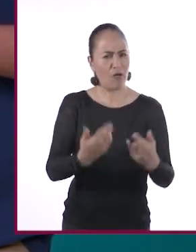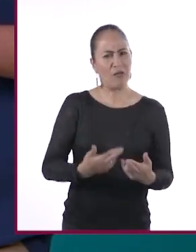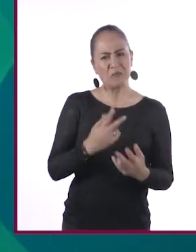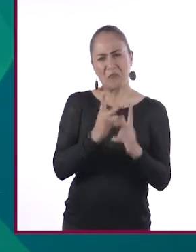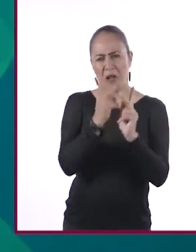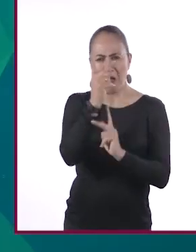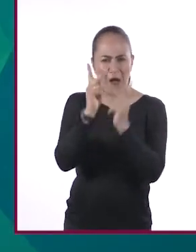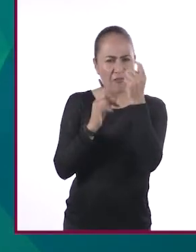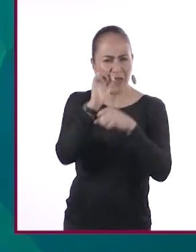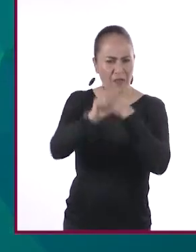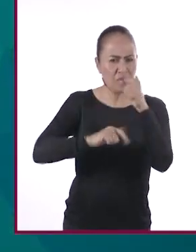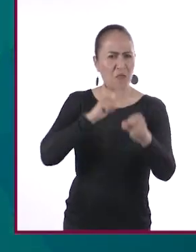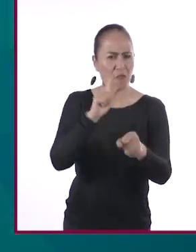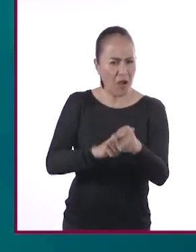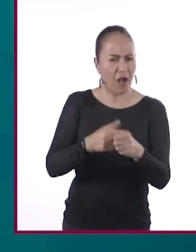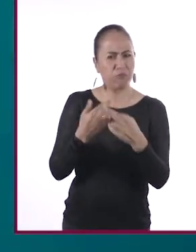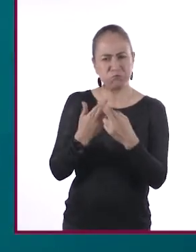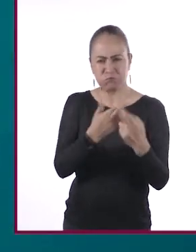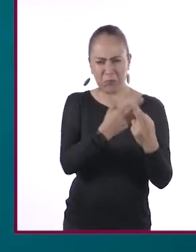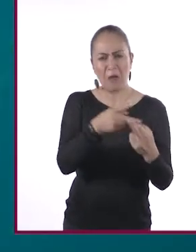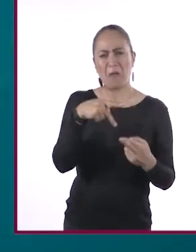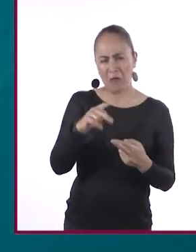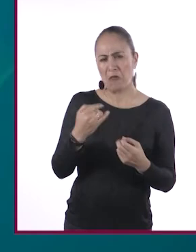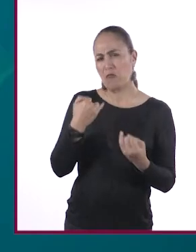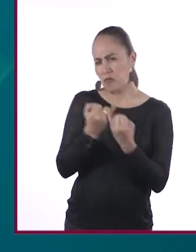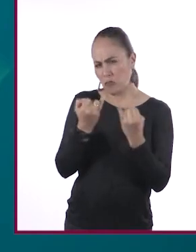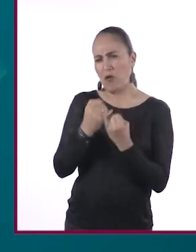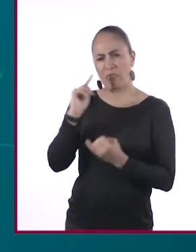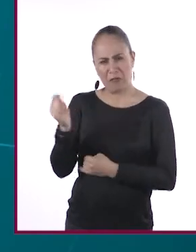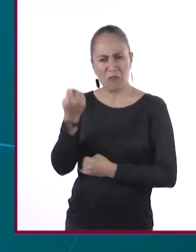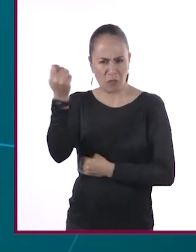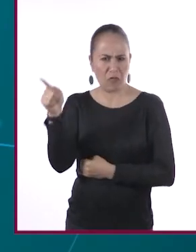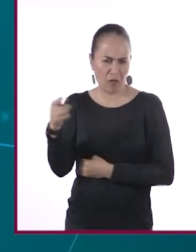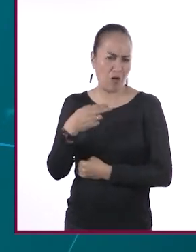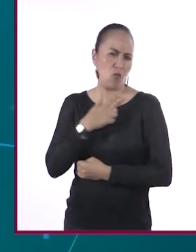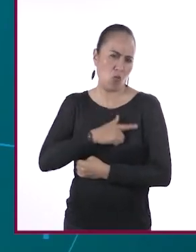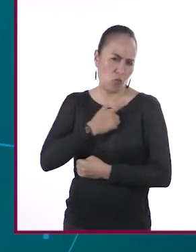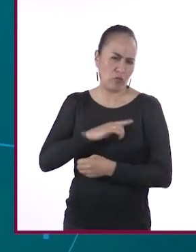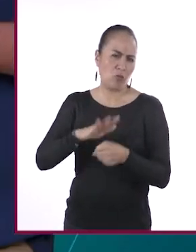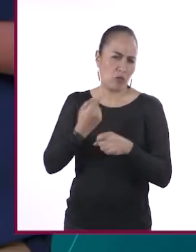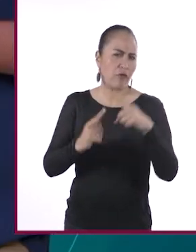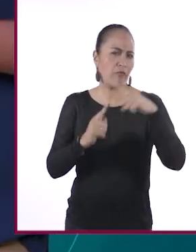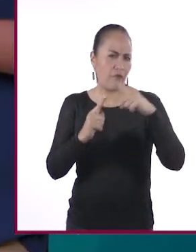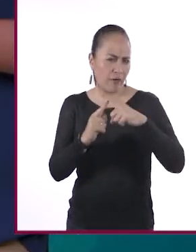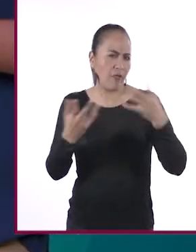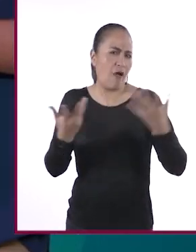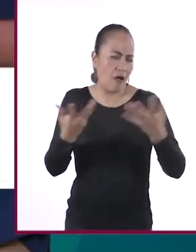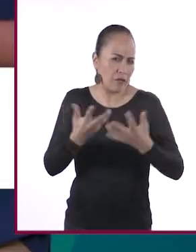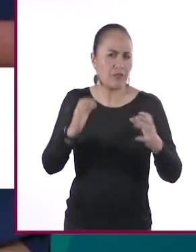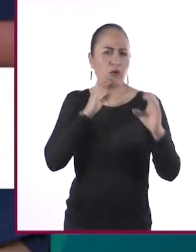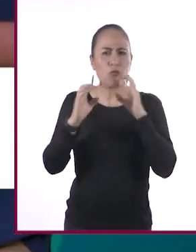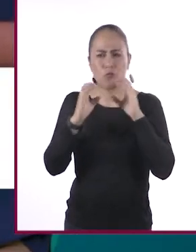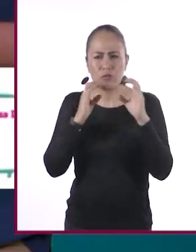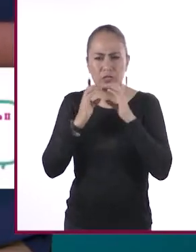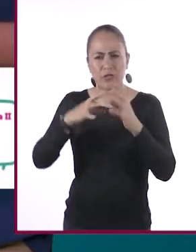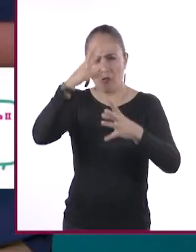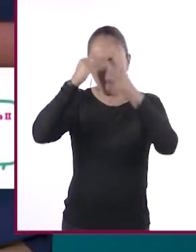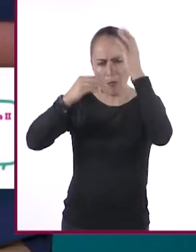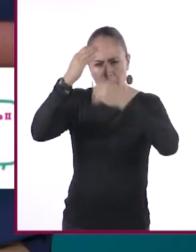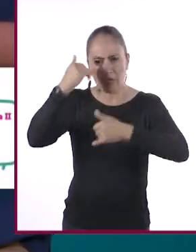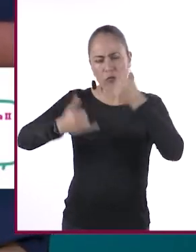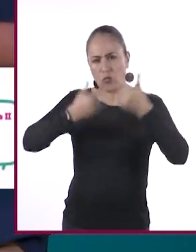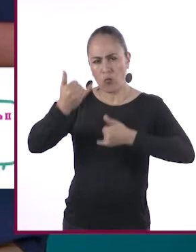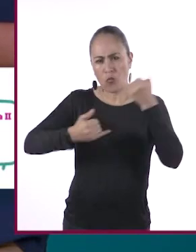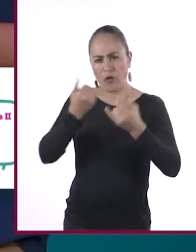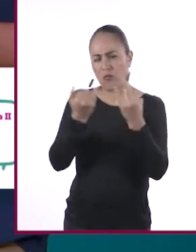muchos animales. Aunque también me gusta la tecnología porque con ella puedo hacer tareas, me comunico, aprendo, juego y